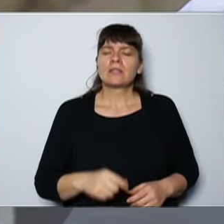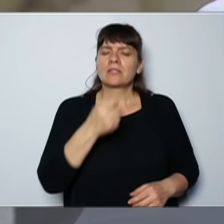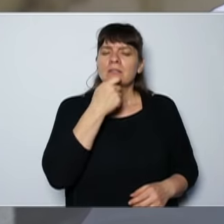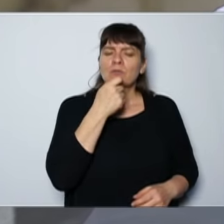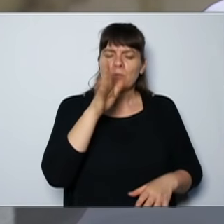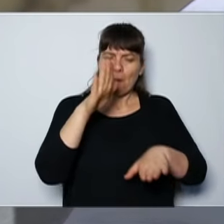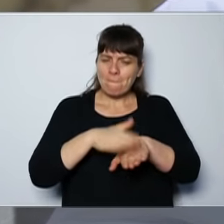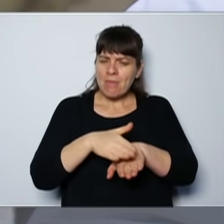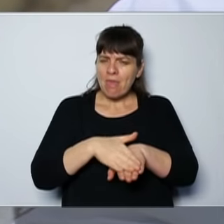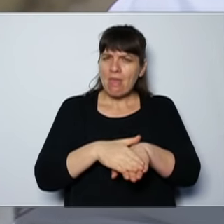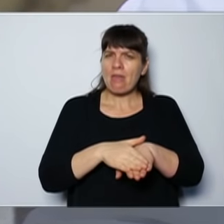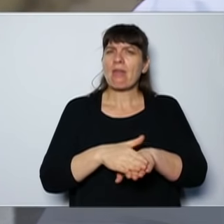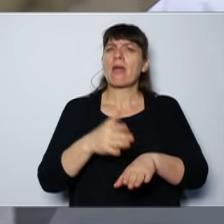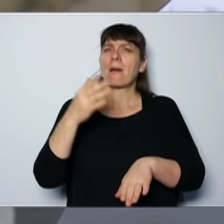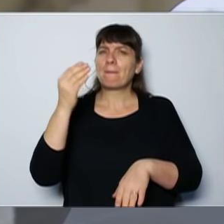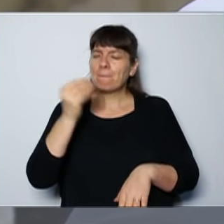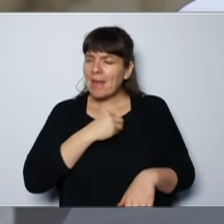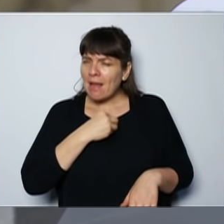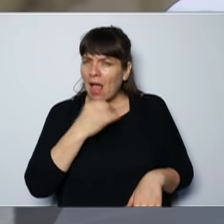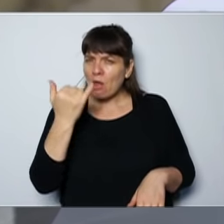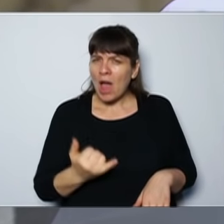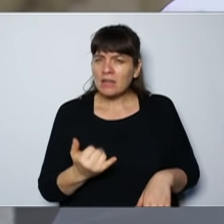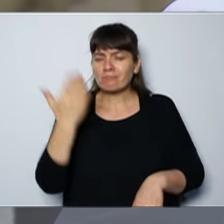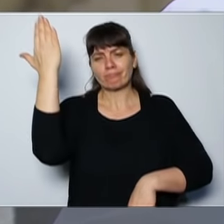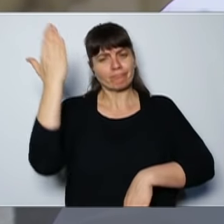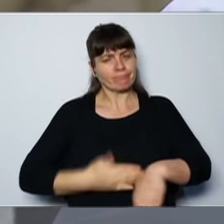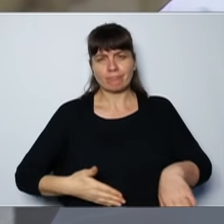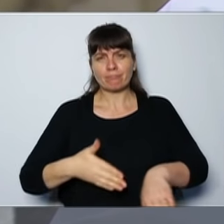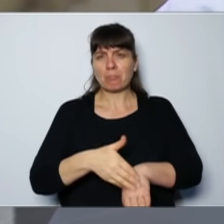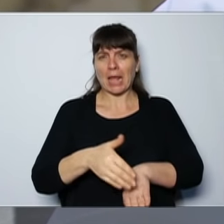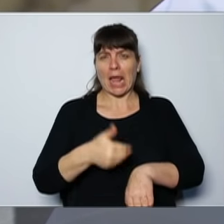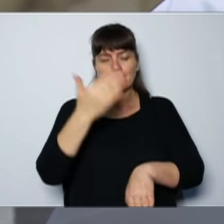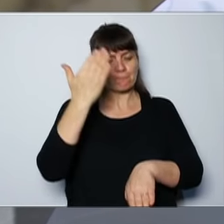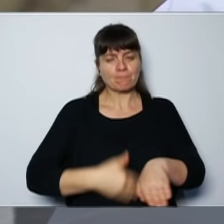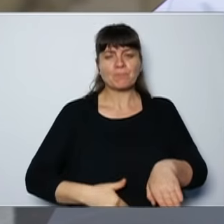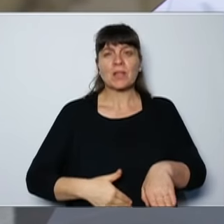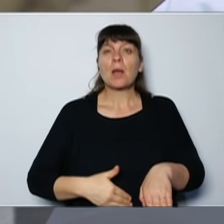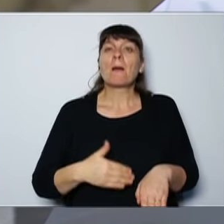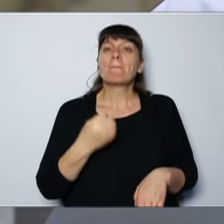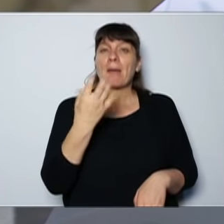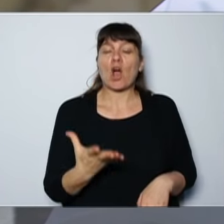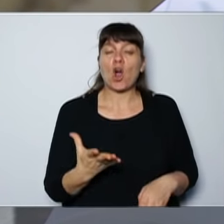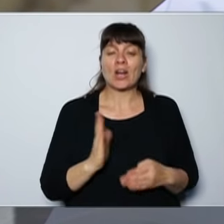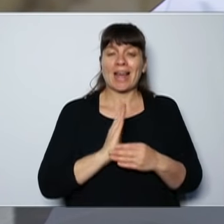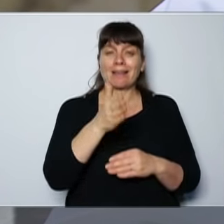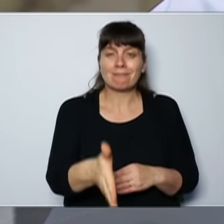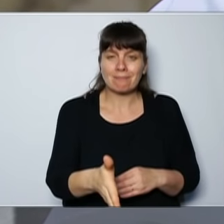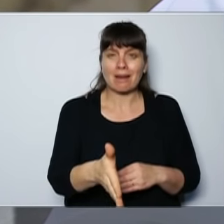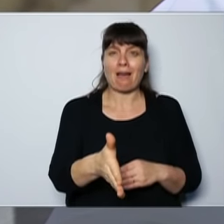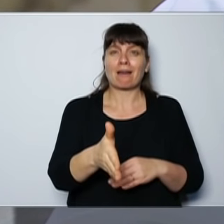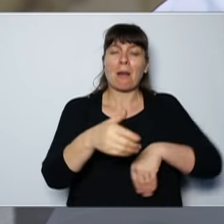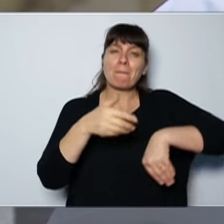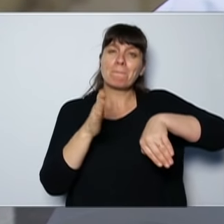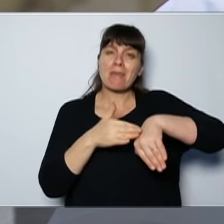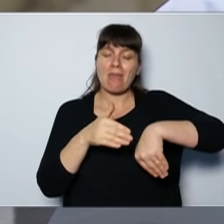Si para vos tu pie es ocasión de pecado, córtatelo. Porque más te vale entrar